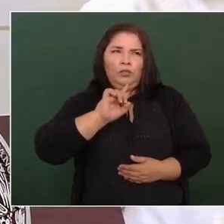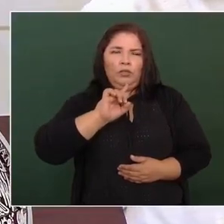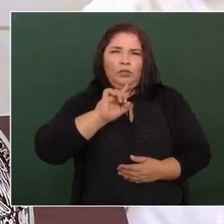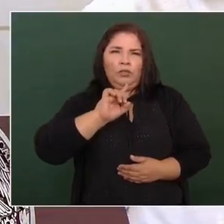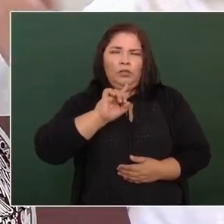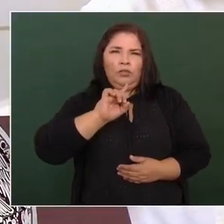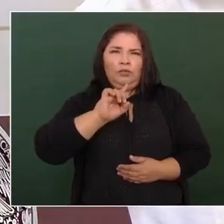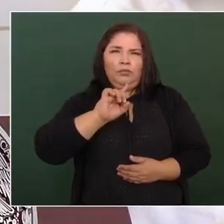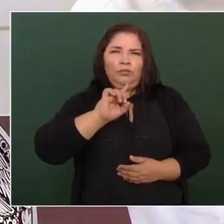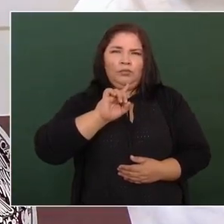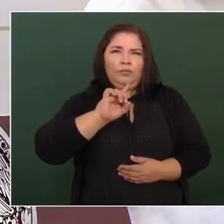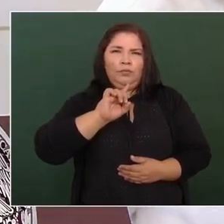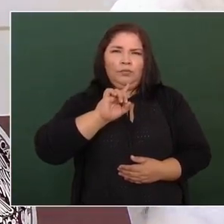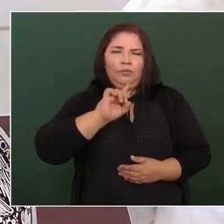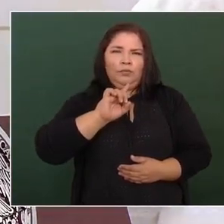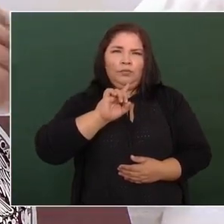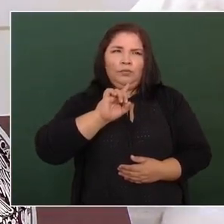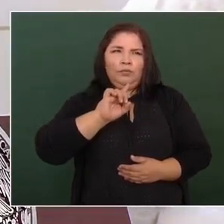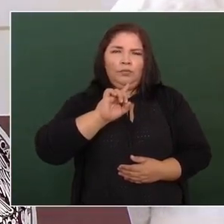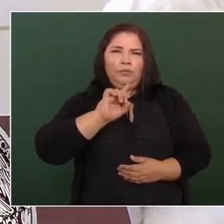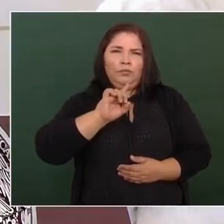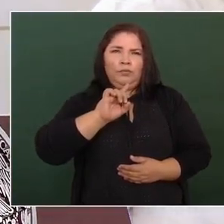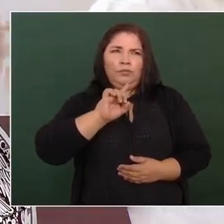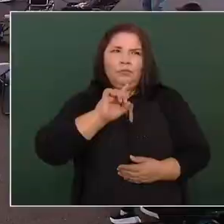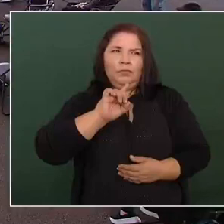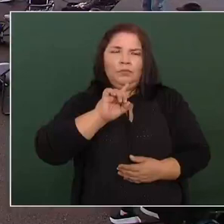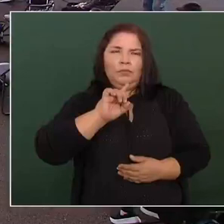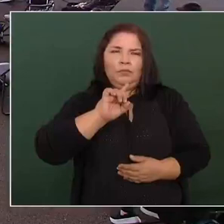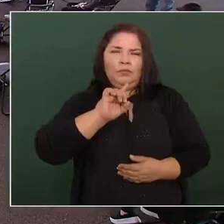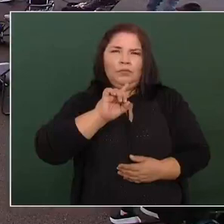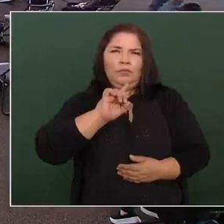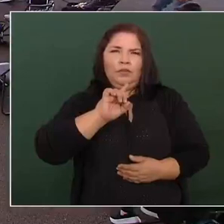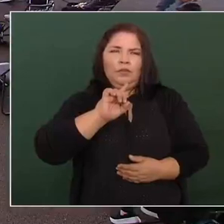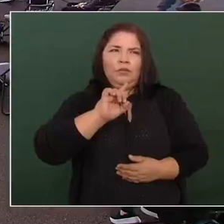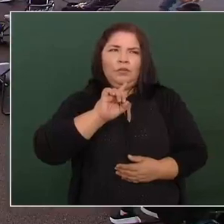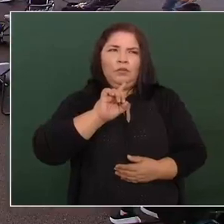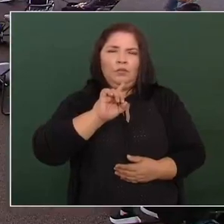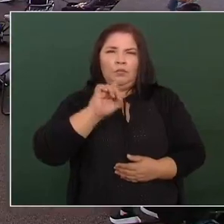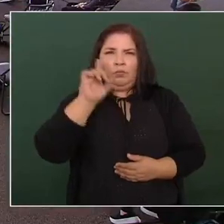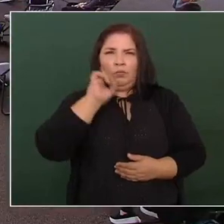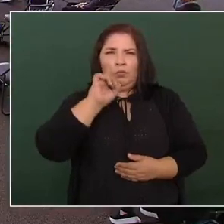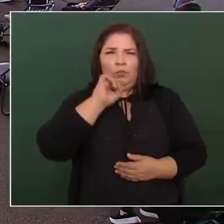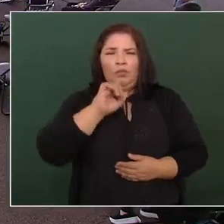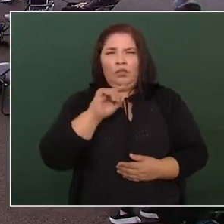de los que no sé si sean